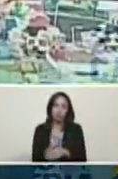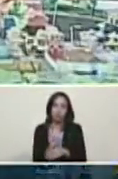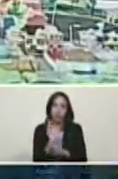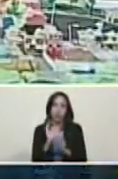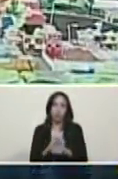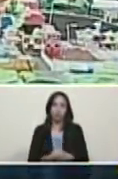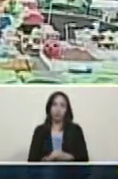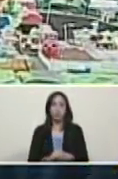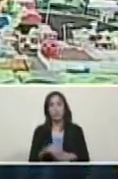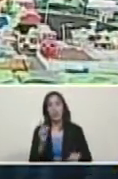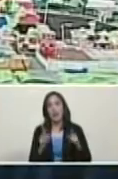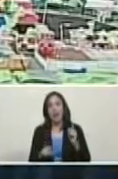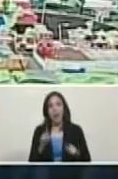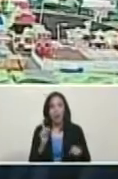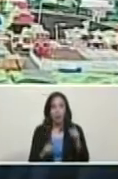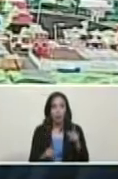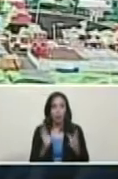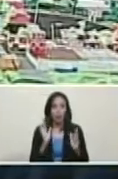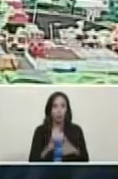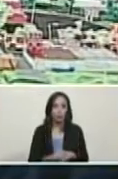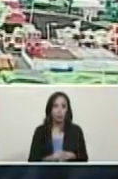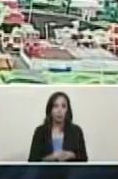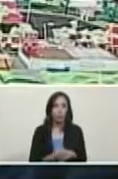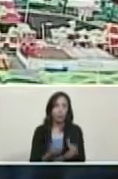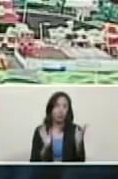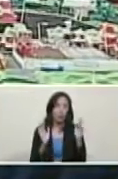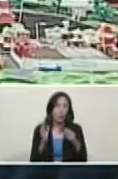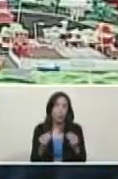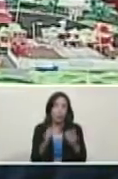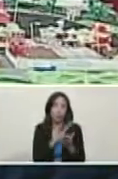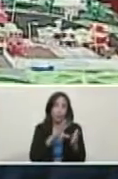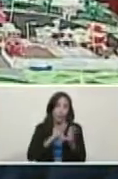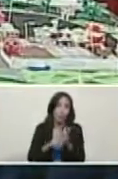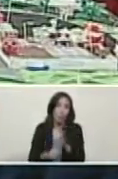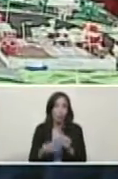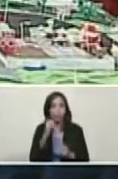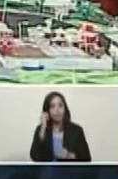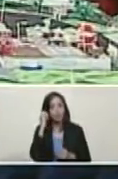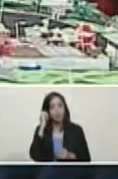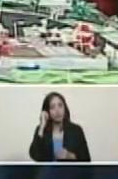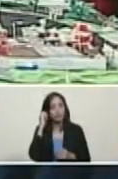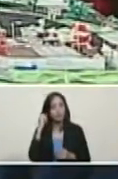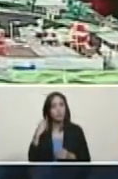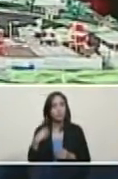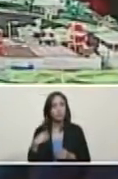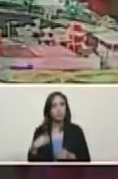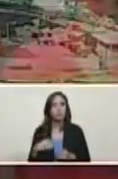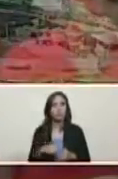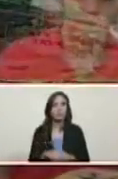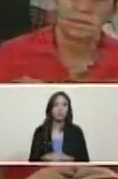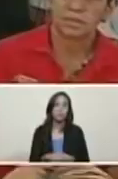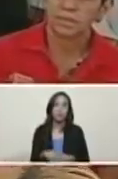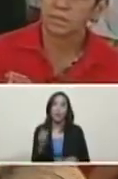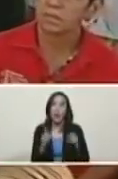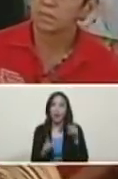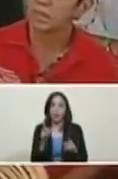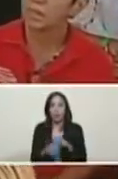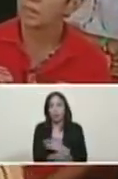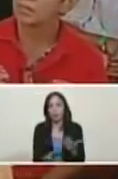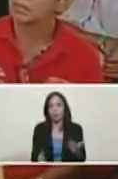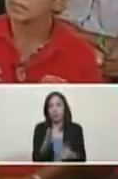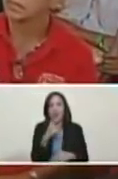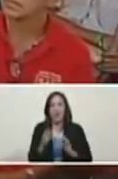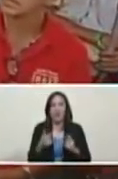Algunos problemas surgen por la burocracia, la indolencia de algunos organismos y empresas. No tienen